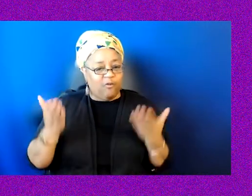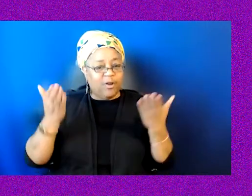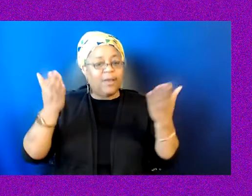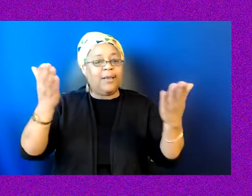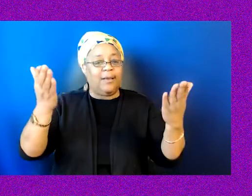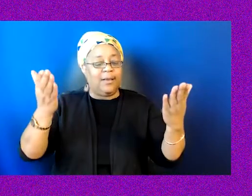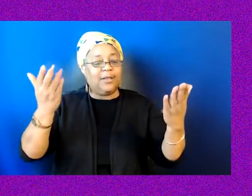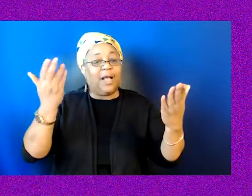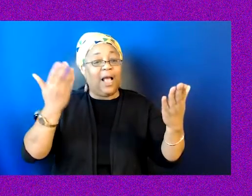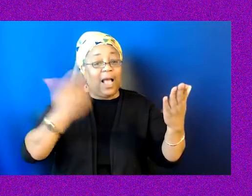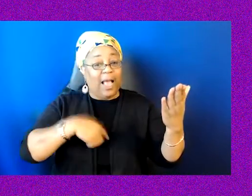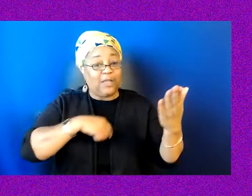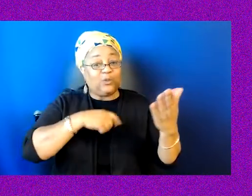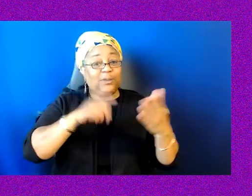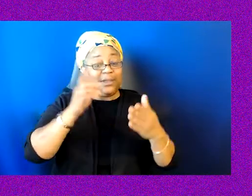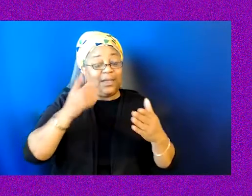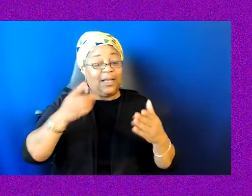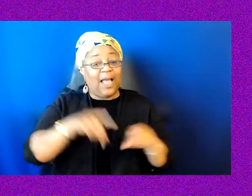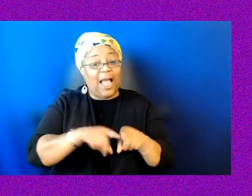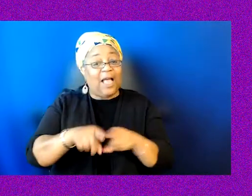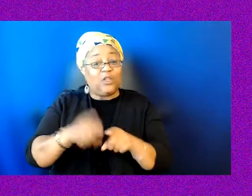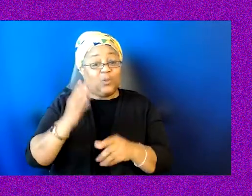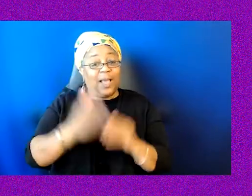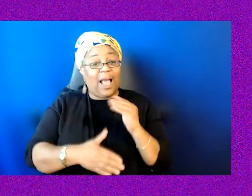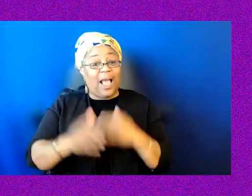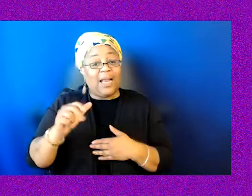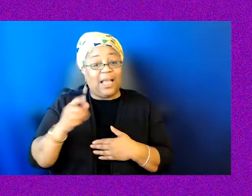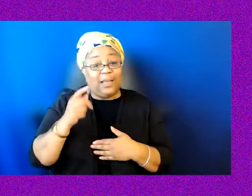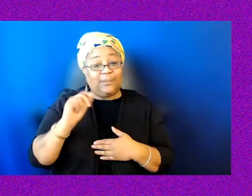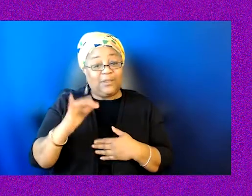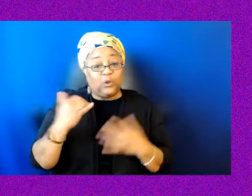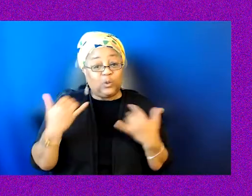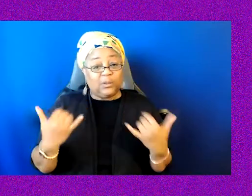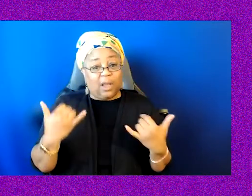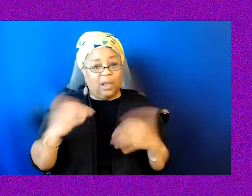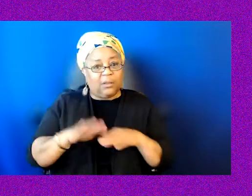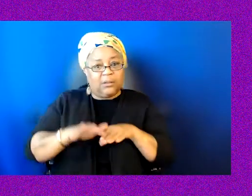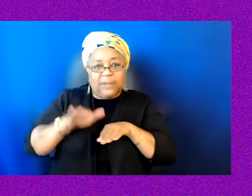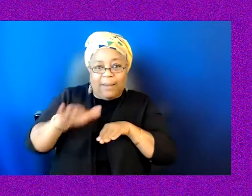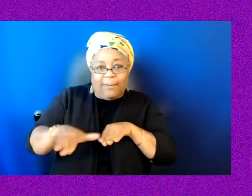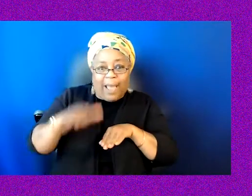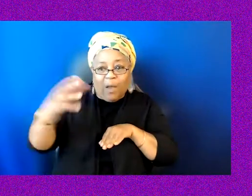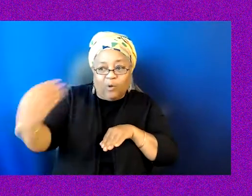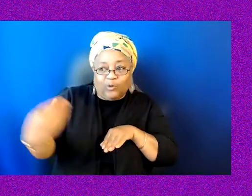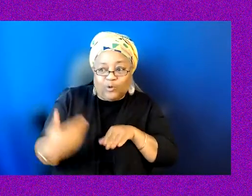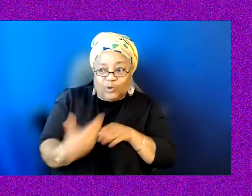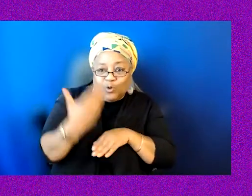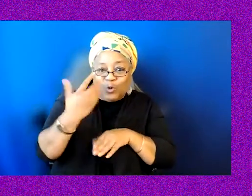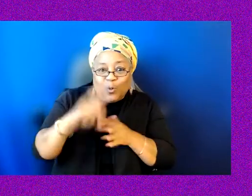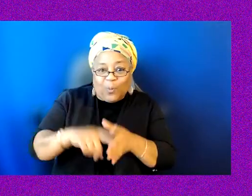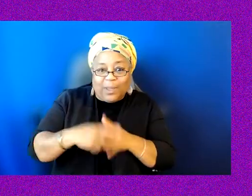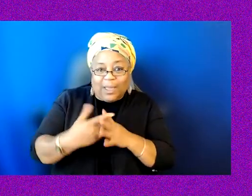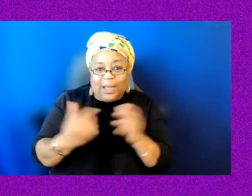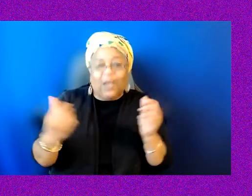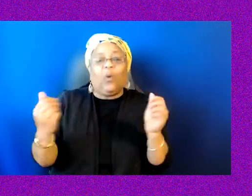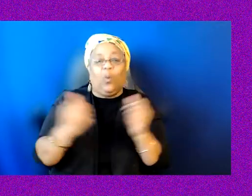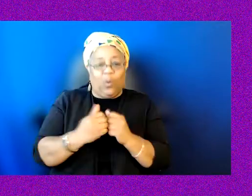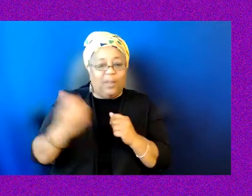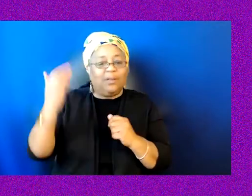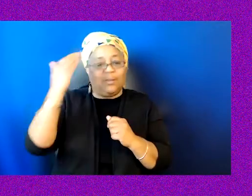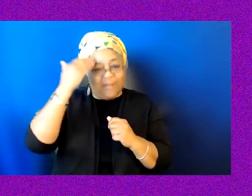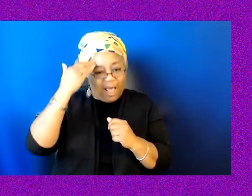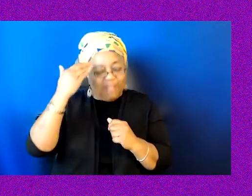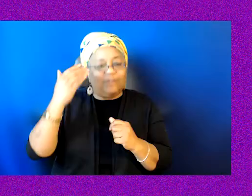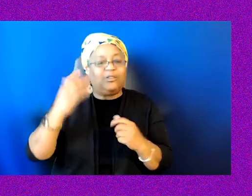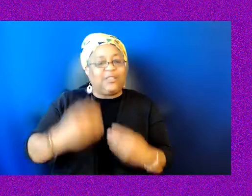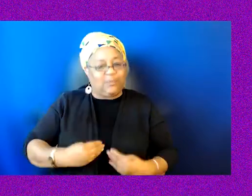ofrenda. Como ya cerramos AMC el día de hoy, empezamos con un nuevo inicio con